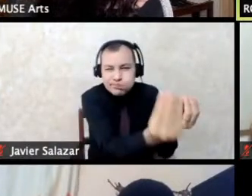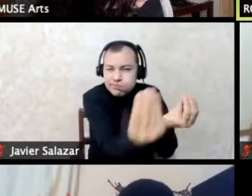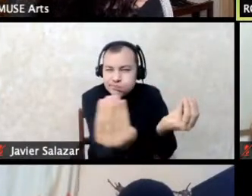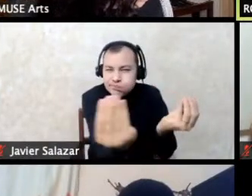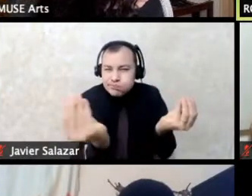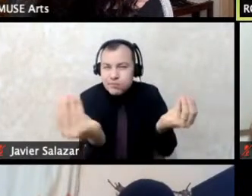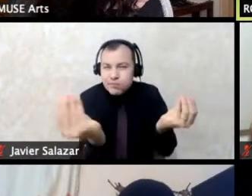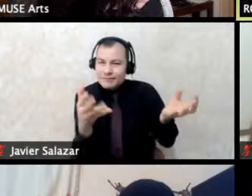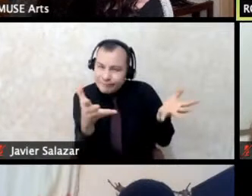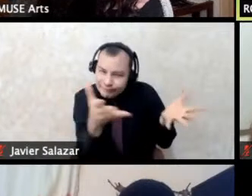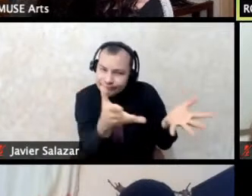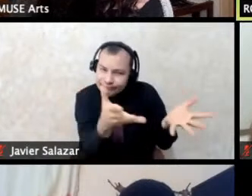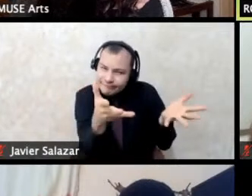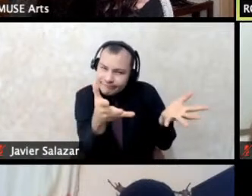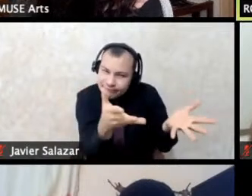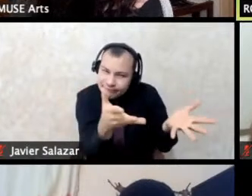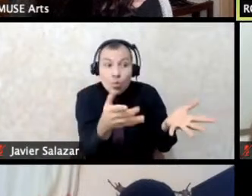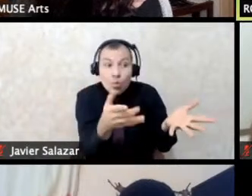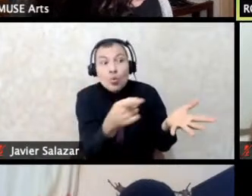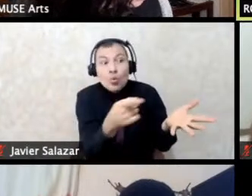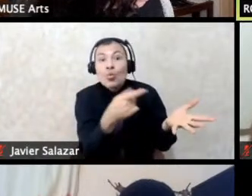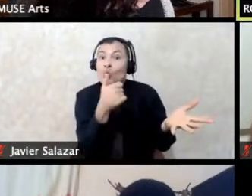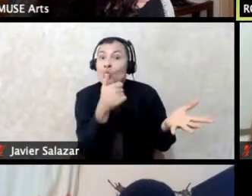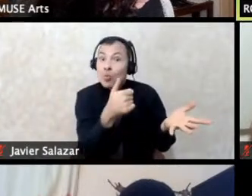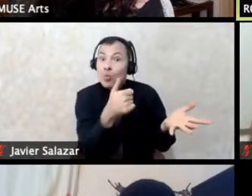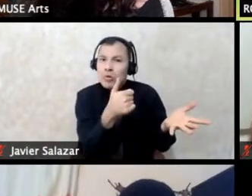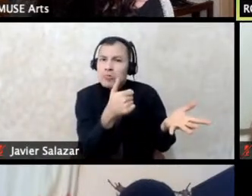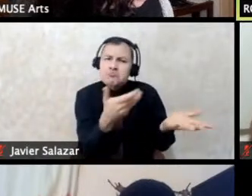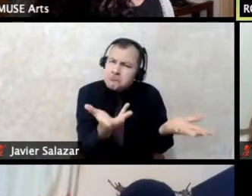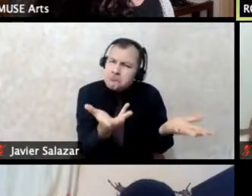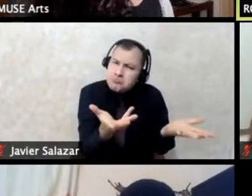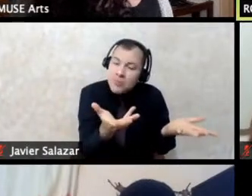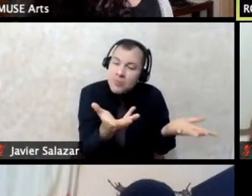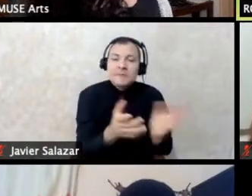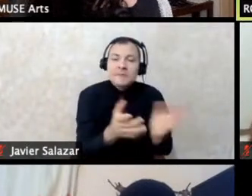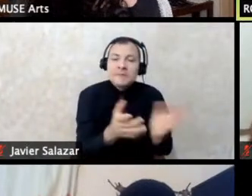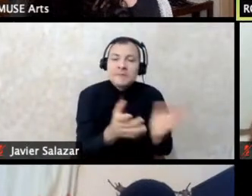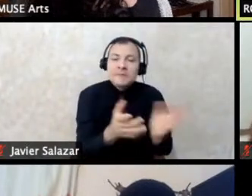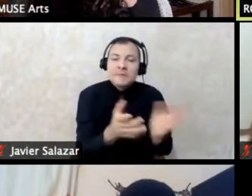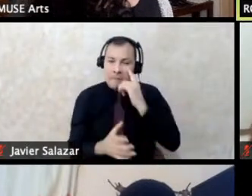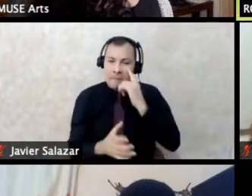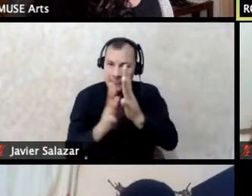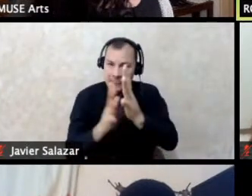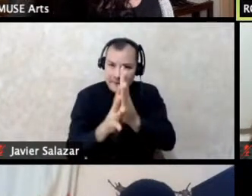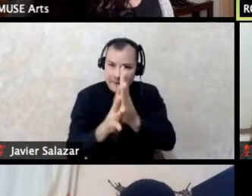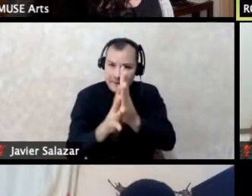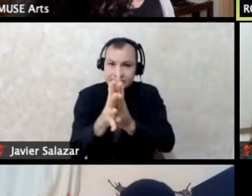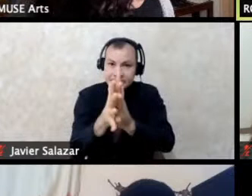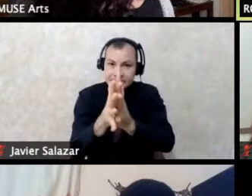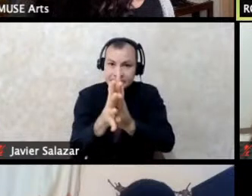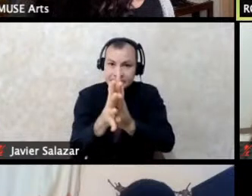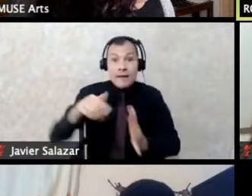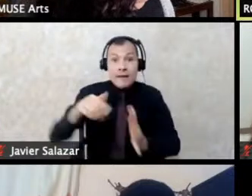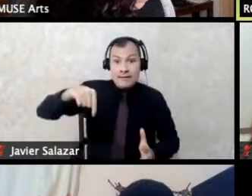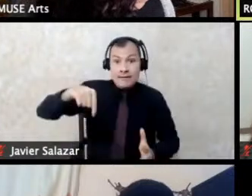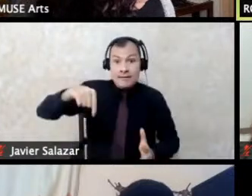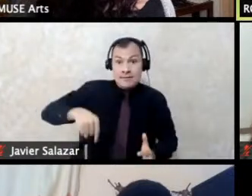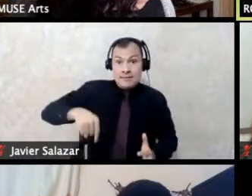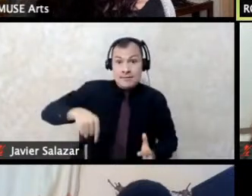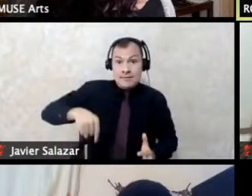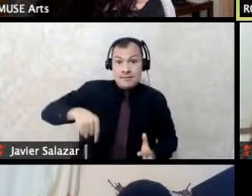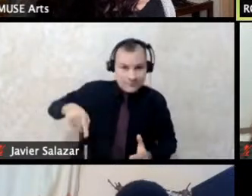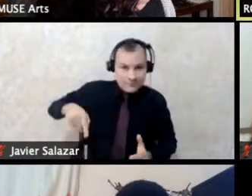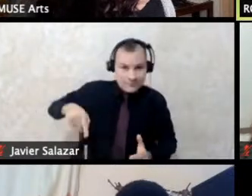Nosotros tenemos en este momento la operación de la Escuela de Música local. En la Escuela de Música